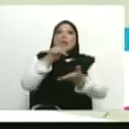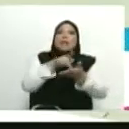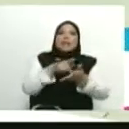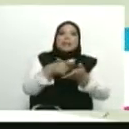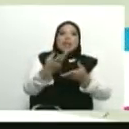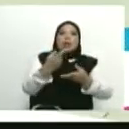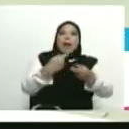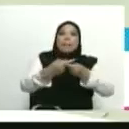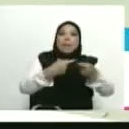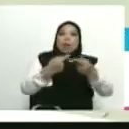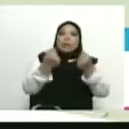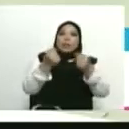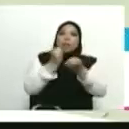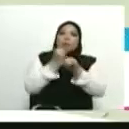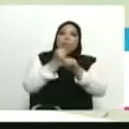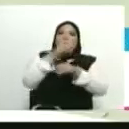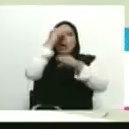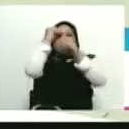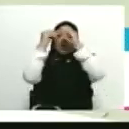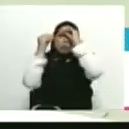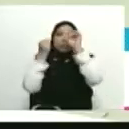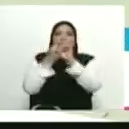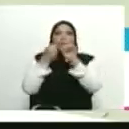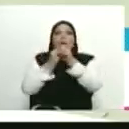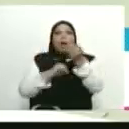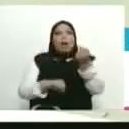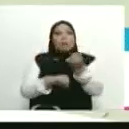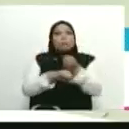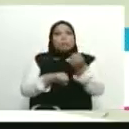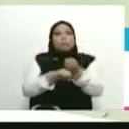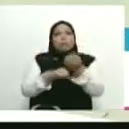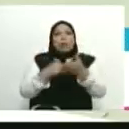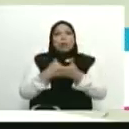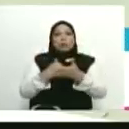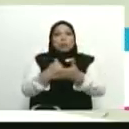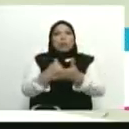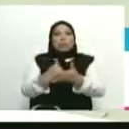dinámica de los BRICS a aprender, a apoyar y a ayudar.